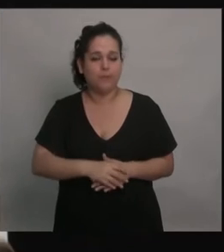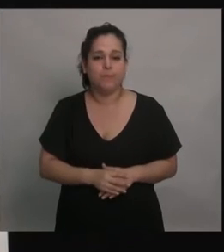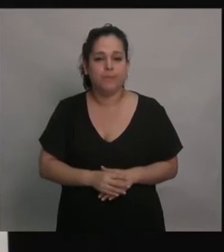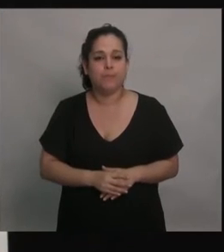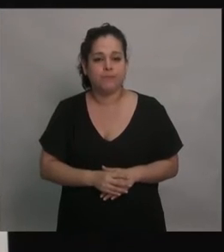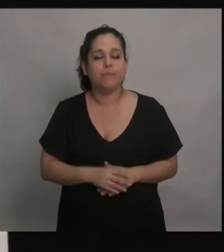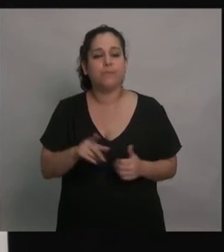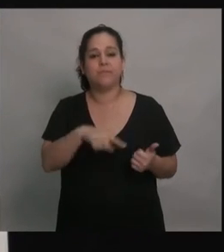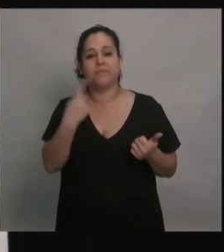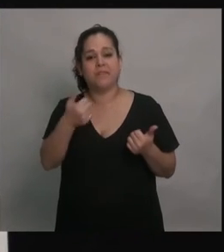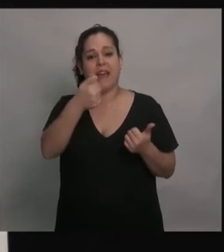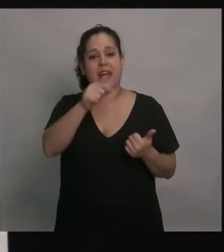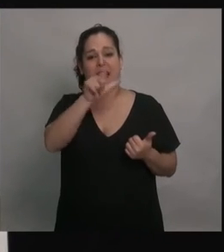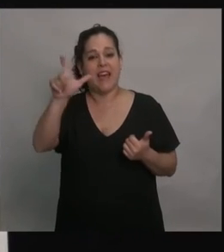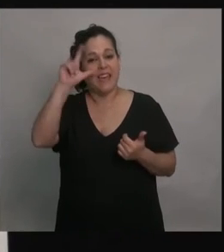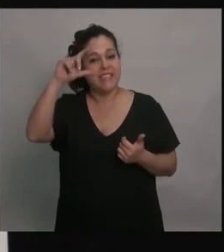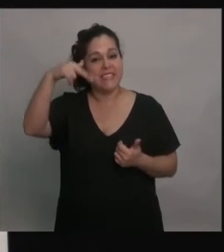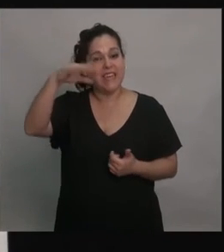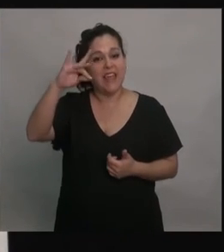Doctora Isabel Allende, su turno.